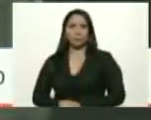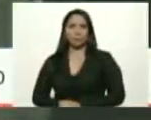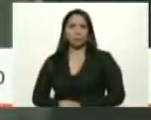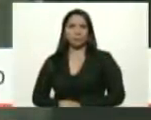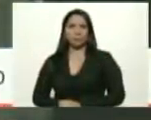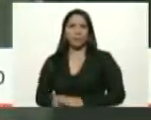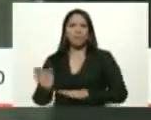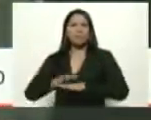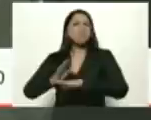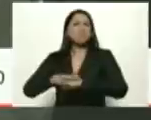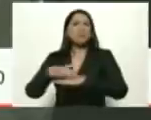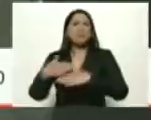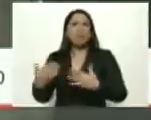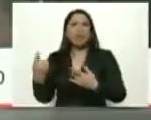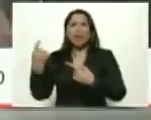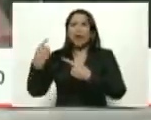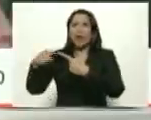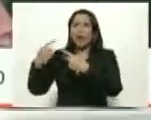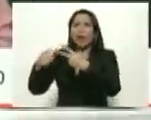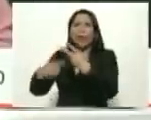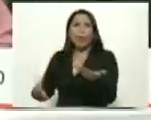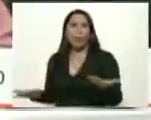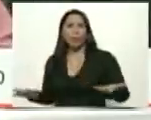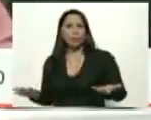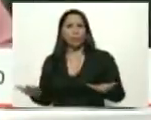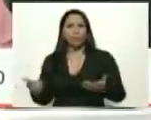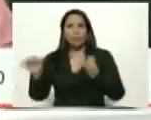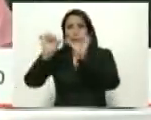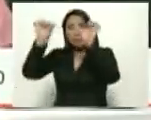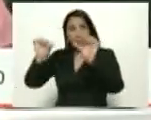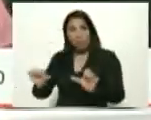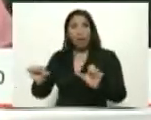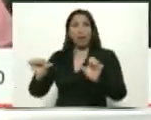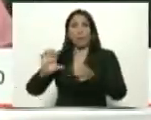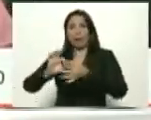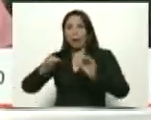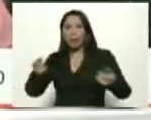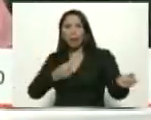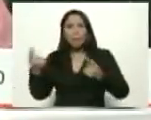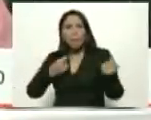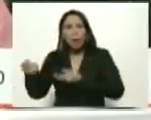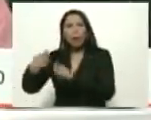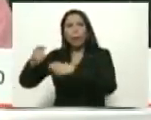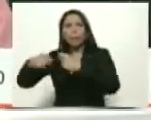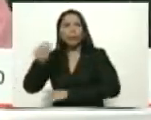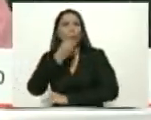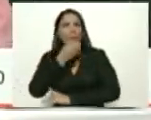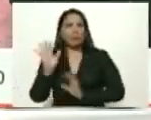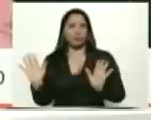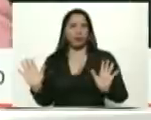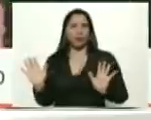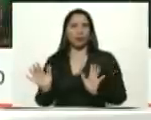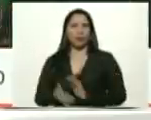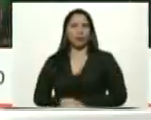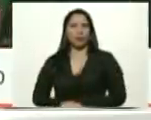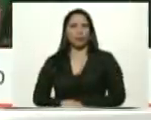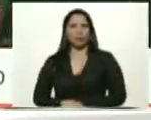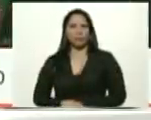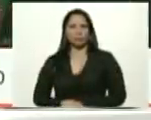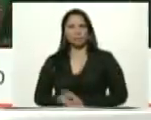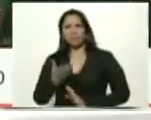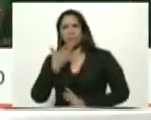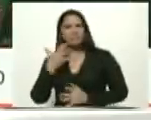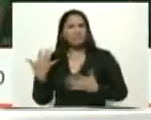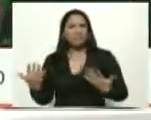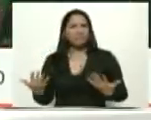¿por qué el resto de los sistemas y cadenas de distribución y comercialización se van